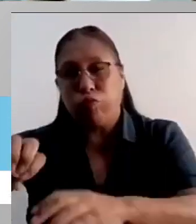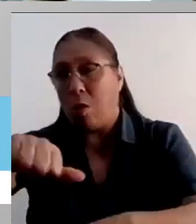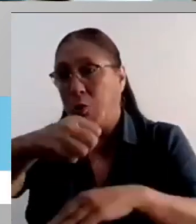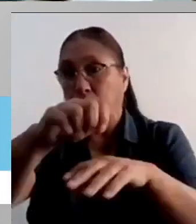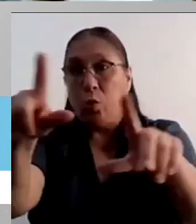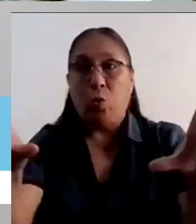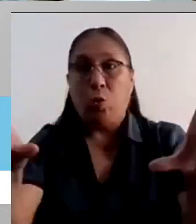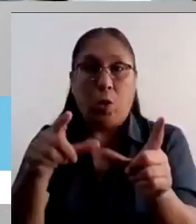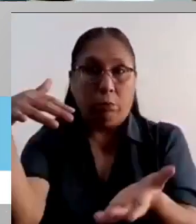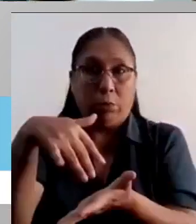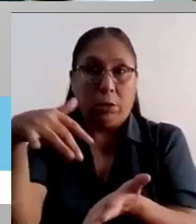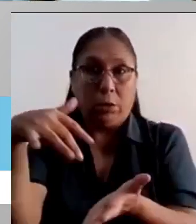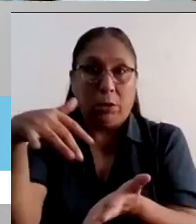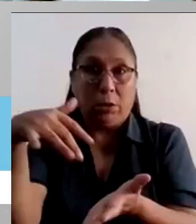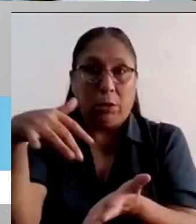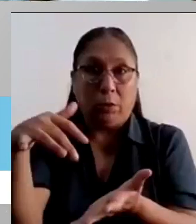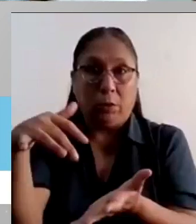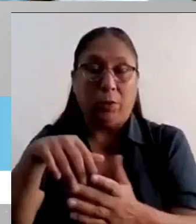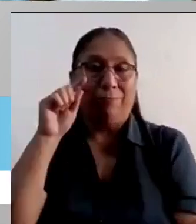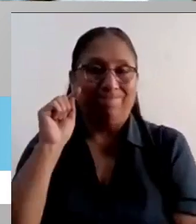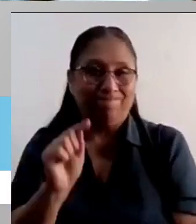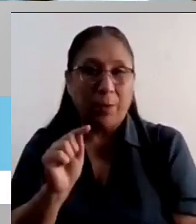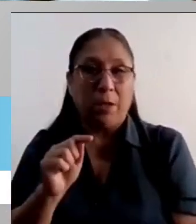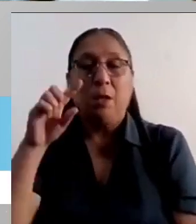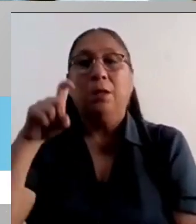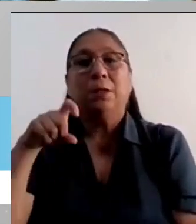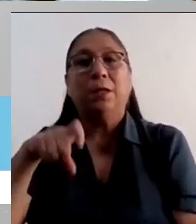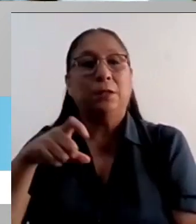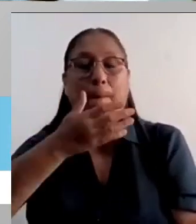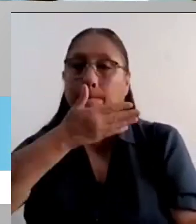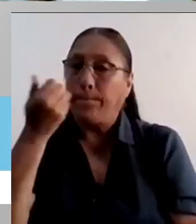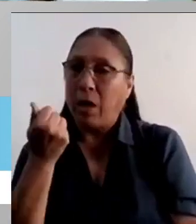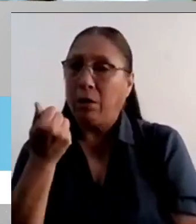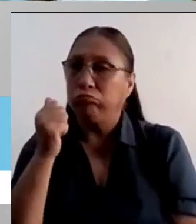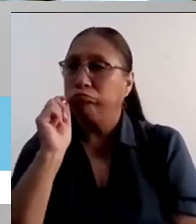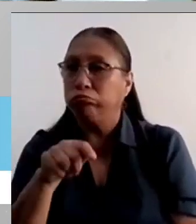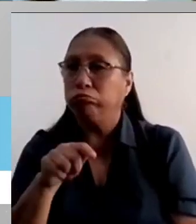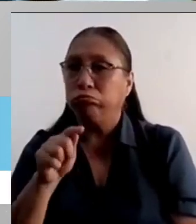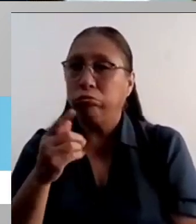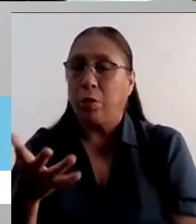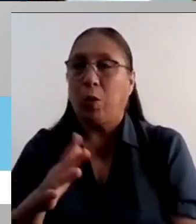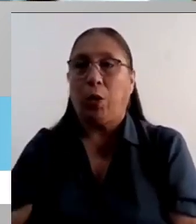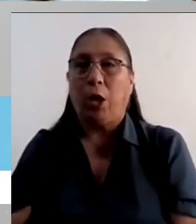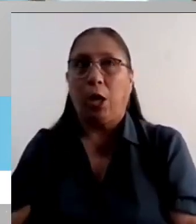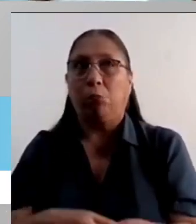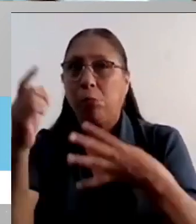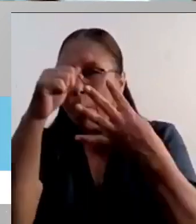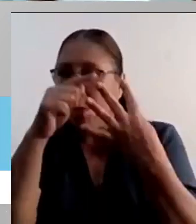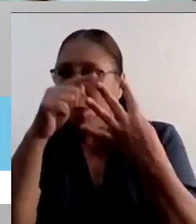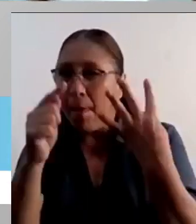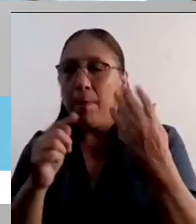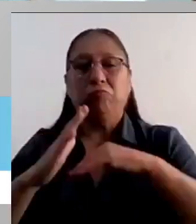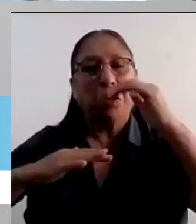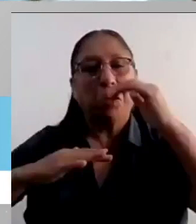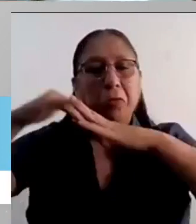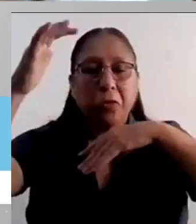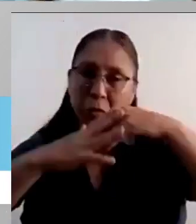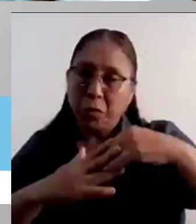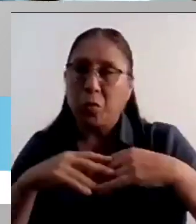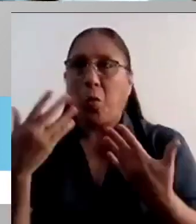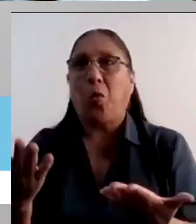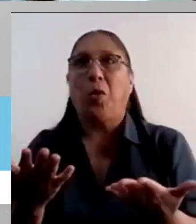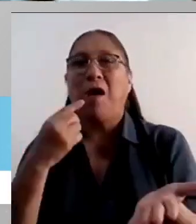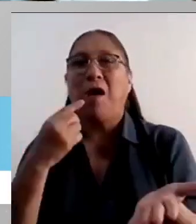para estudiar, y ahí se debe mejorar las condiciones, ¿no? De infraestructura, las